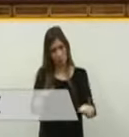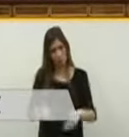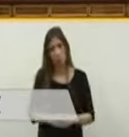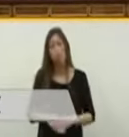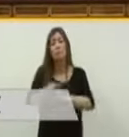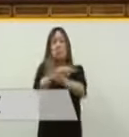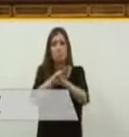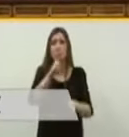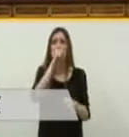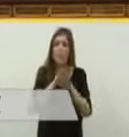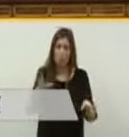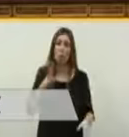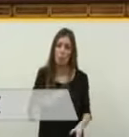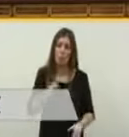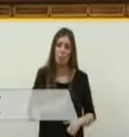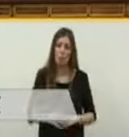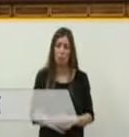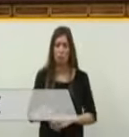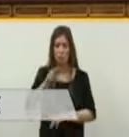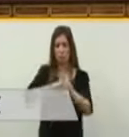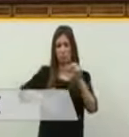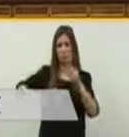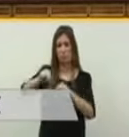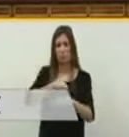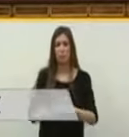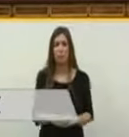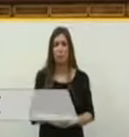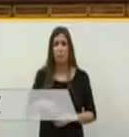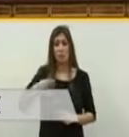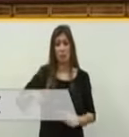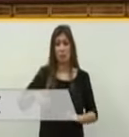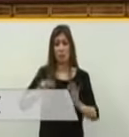Silencio, por favor. Silencio. Vamos a ver.